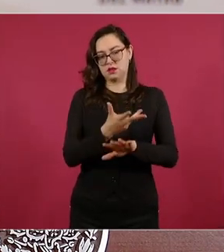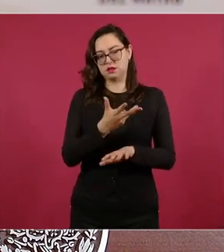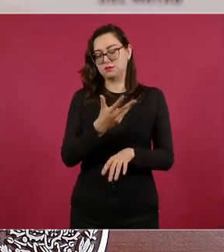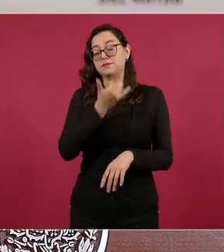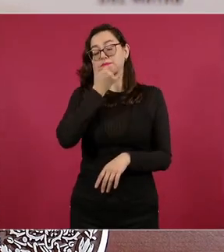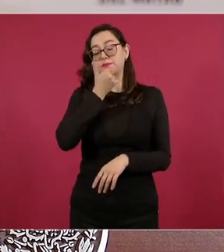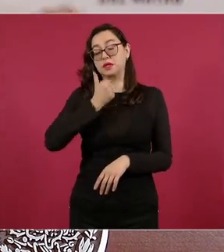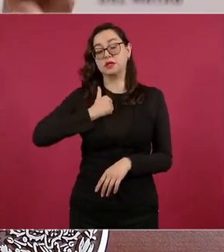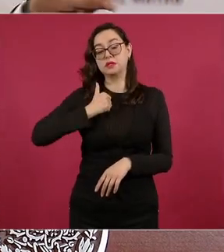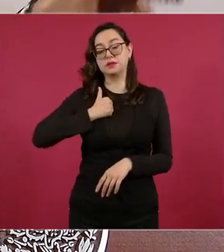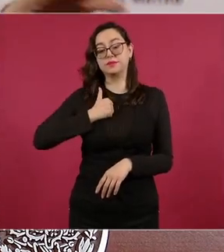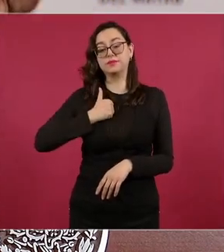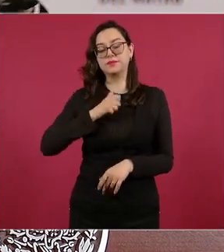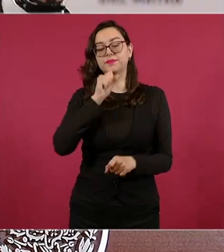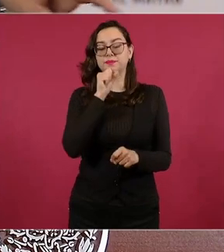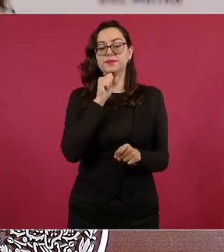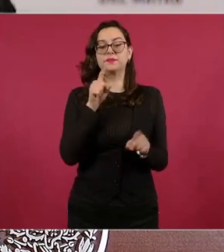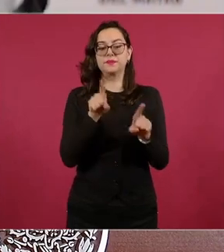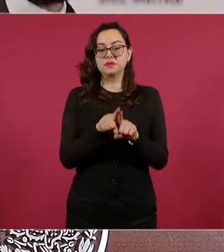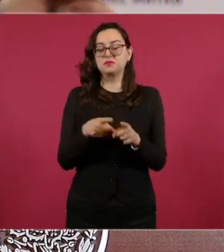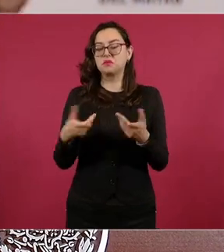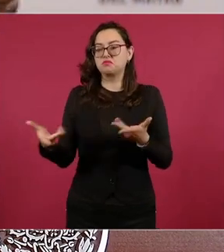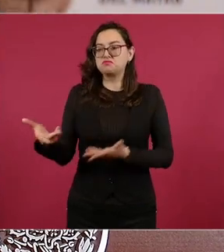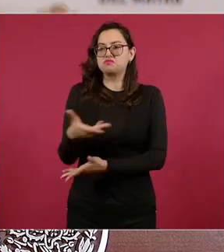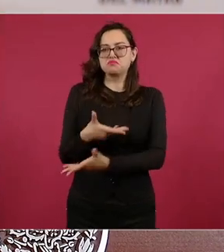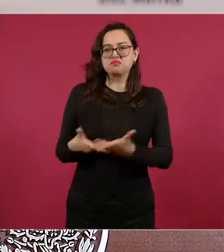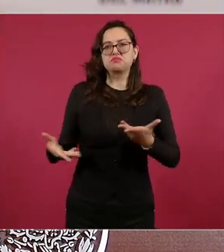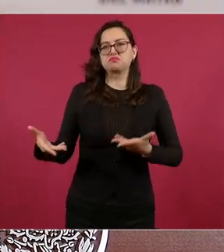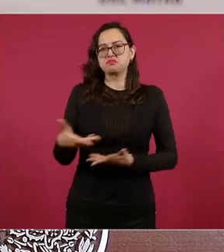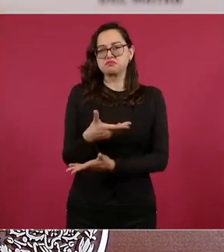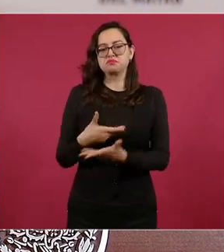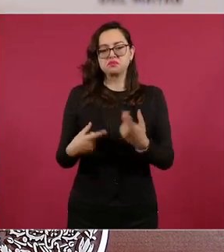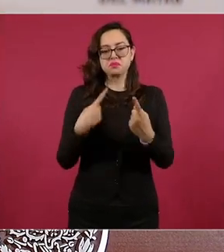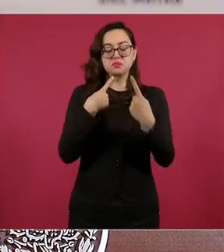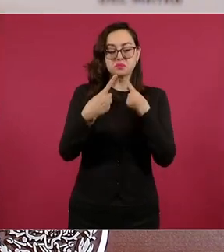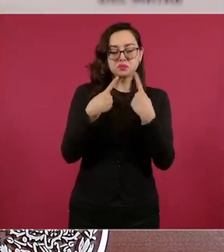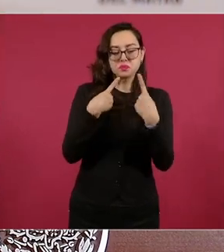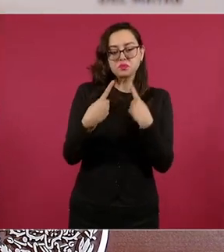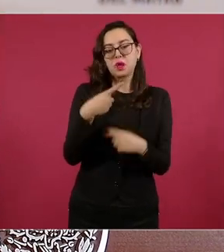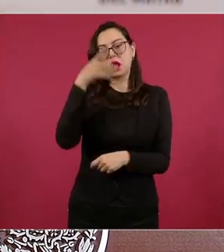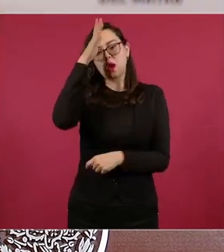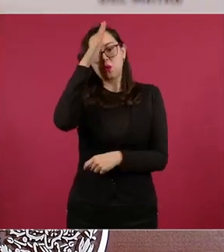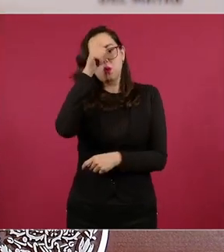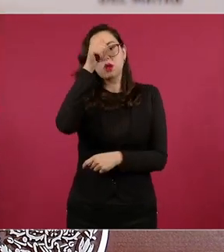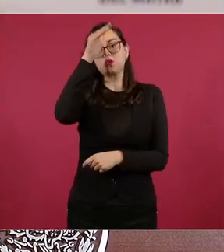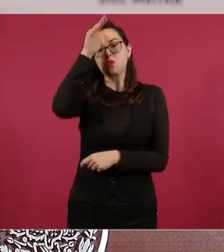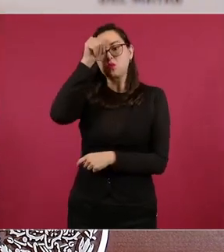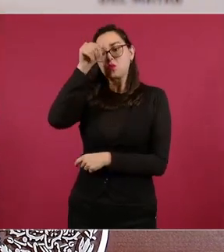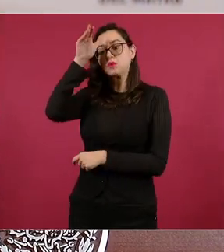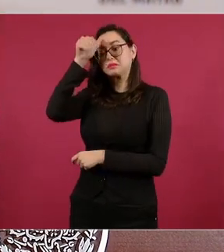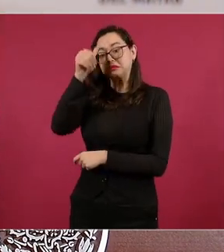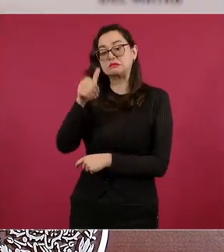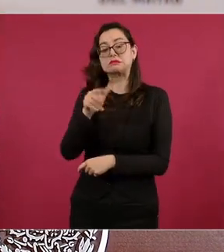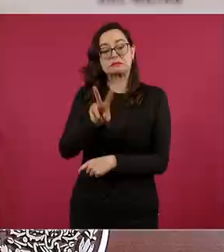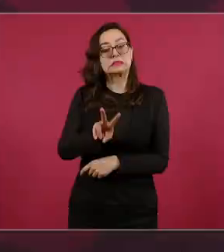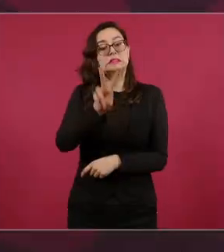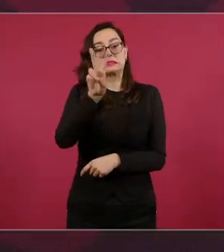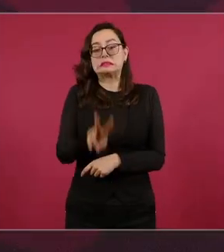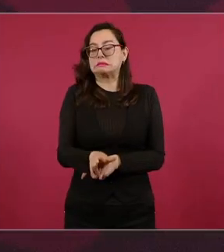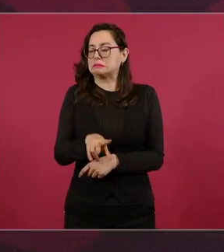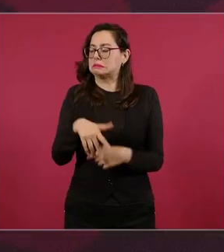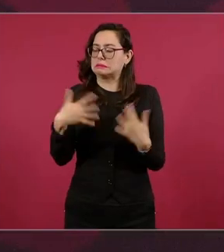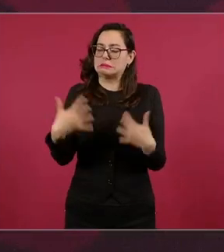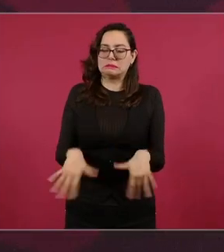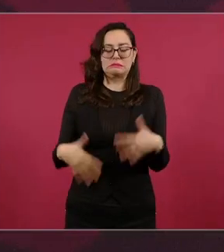y se llegaron a un algunos acuerdos porque está muy difícil la situación